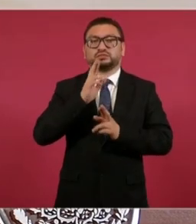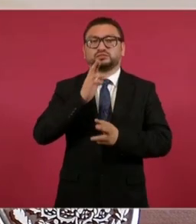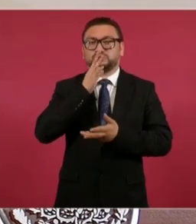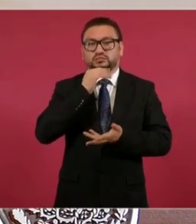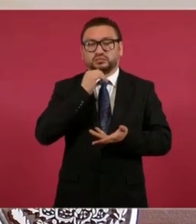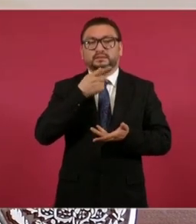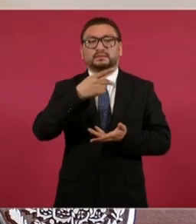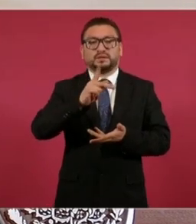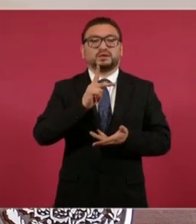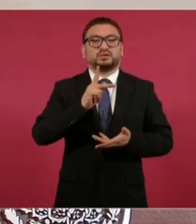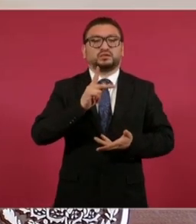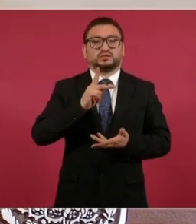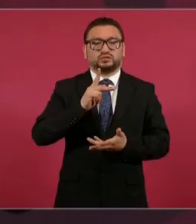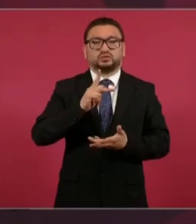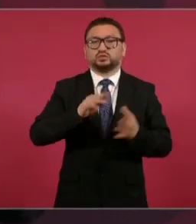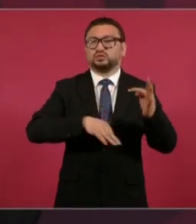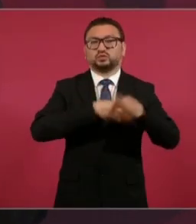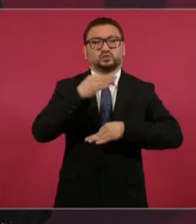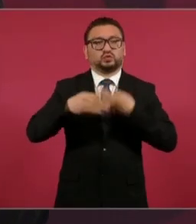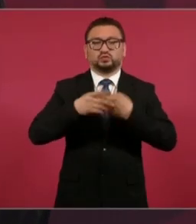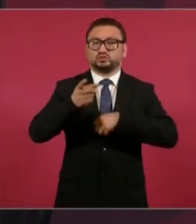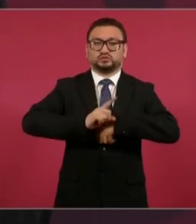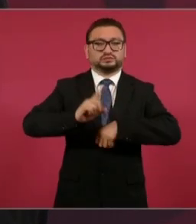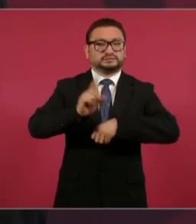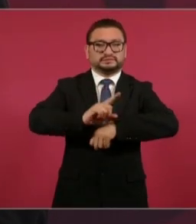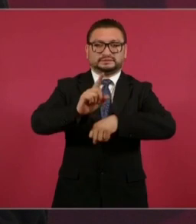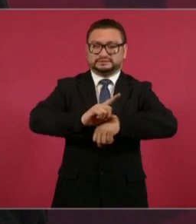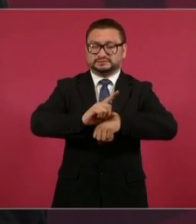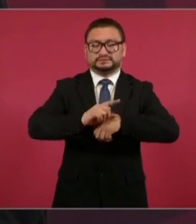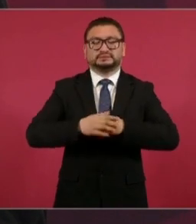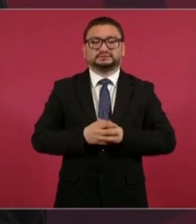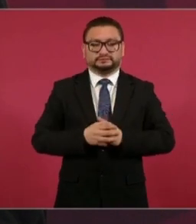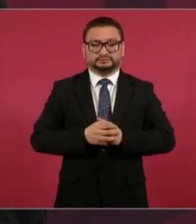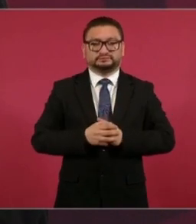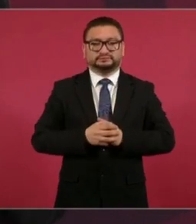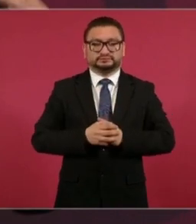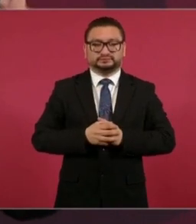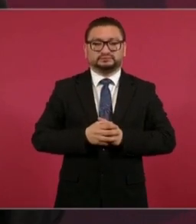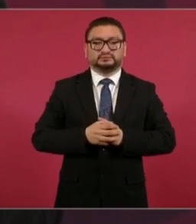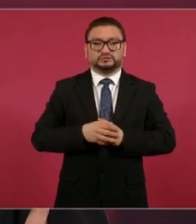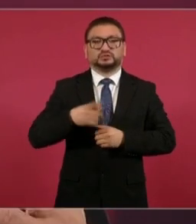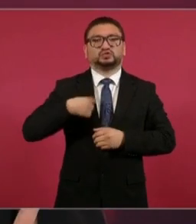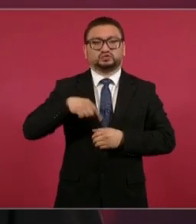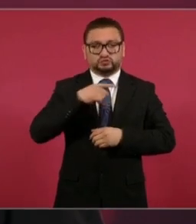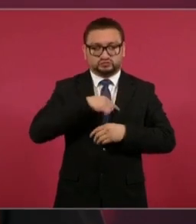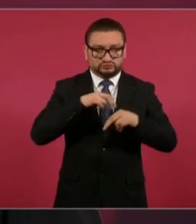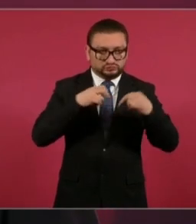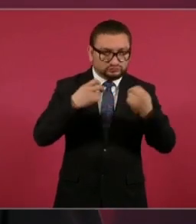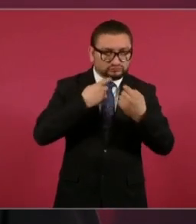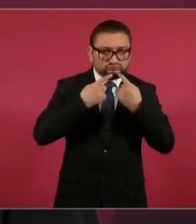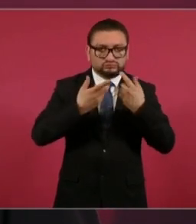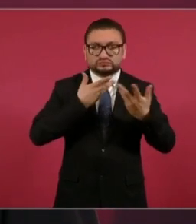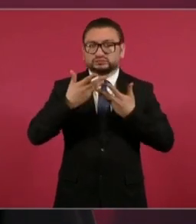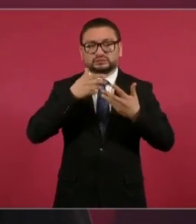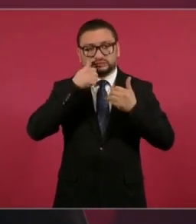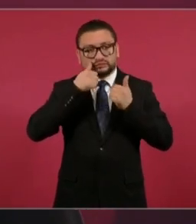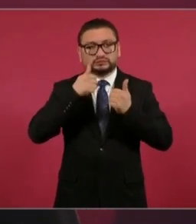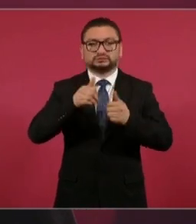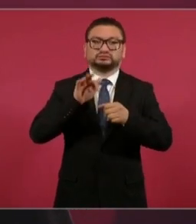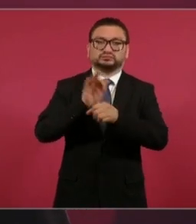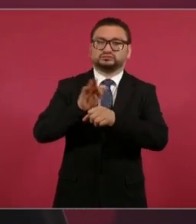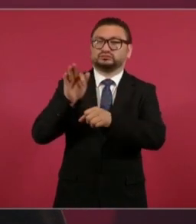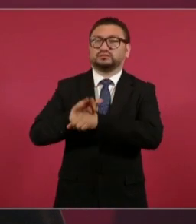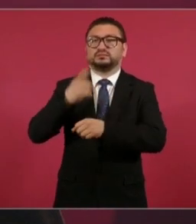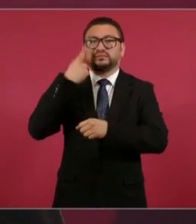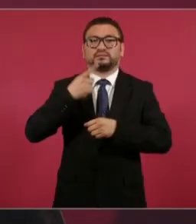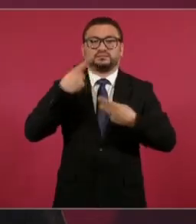así pero todo los días estamos protegiendo